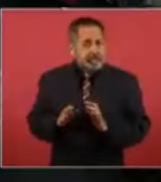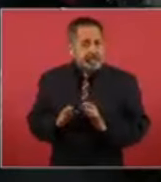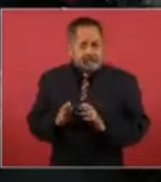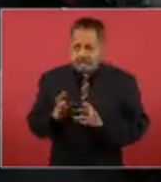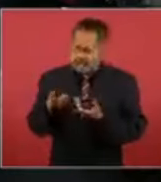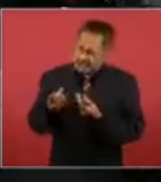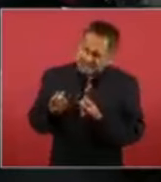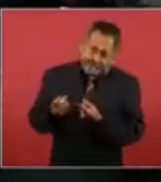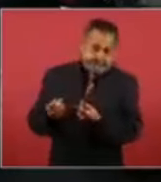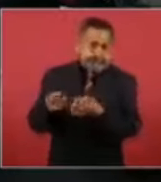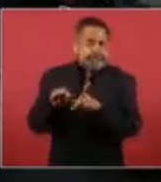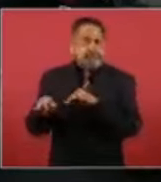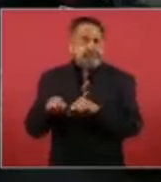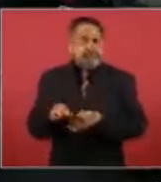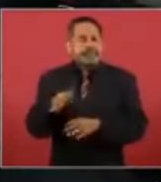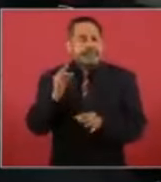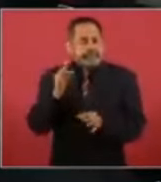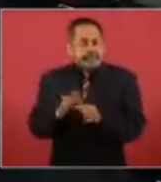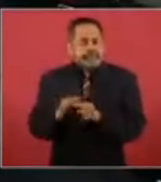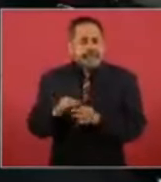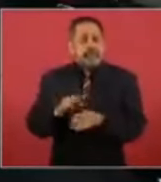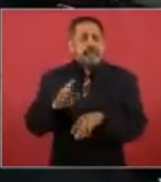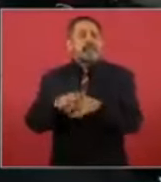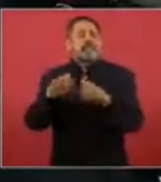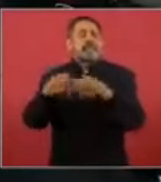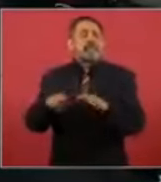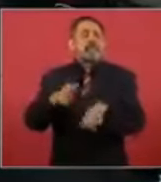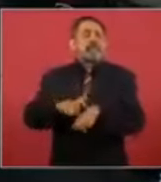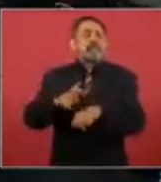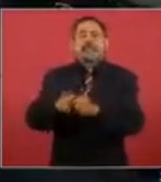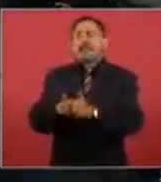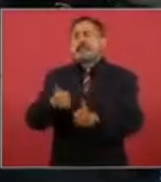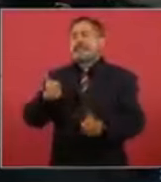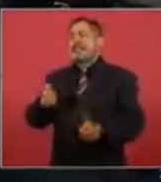acción, nuestro trabajo, para recuperar lo perdido.